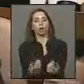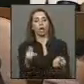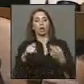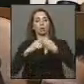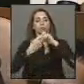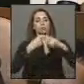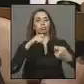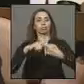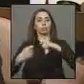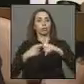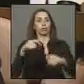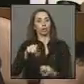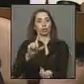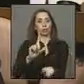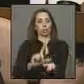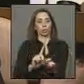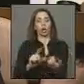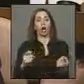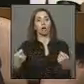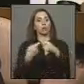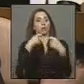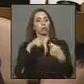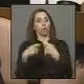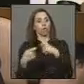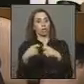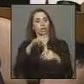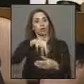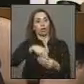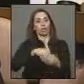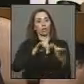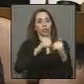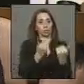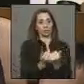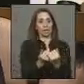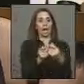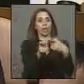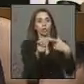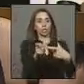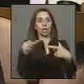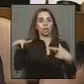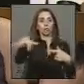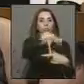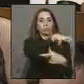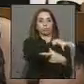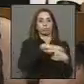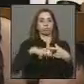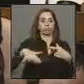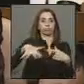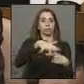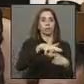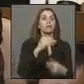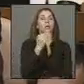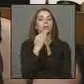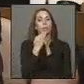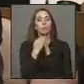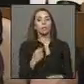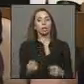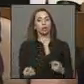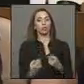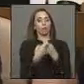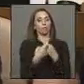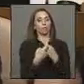conflicto. Y de conflicto no solo en el estadio y en sus alrededores, sino que es un conflicto